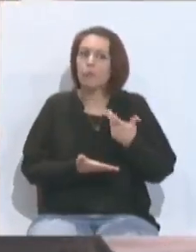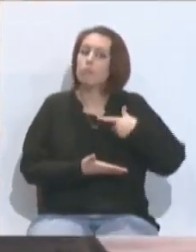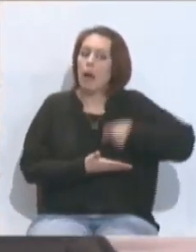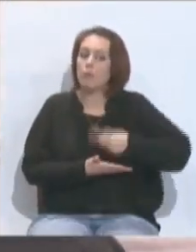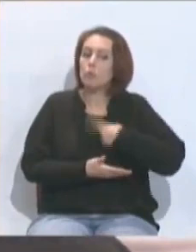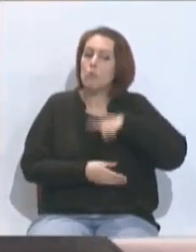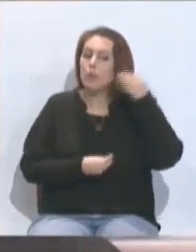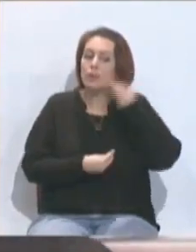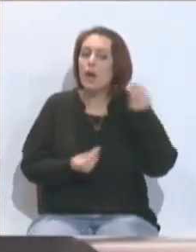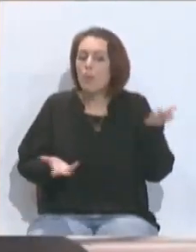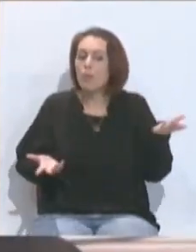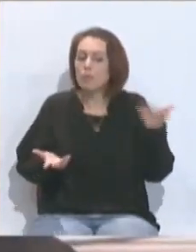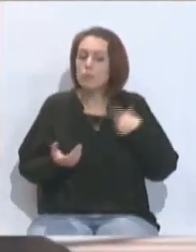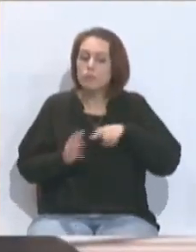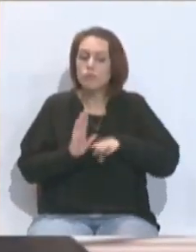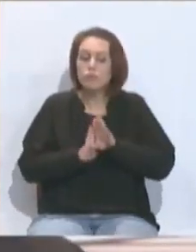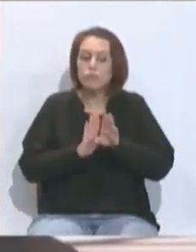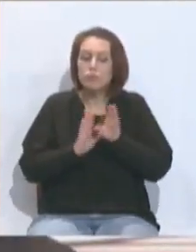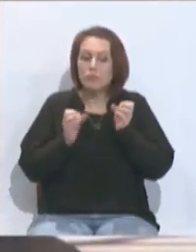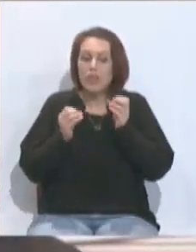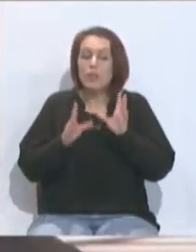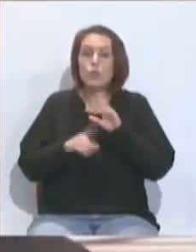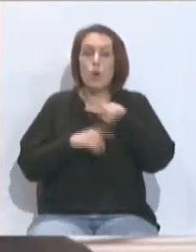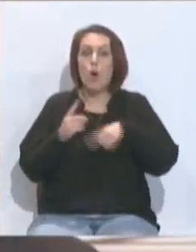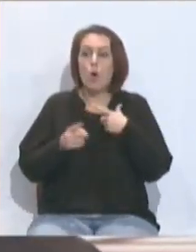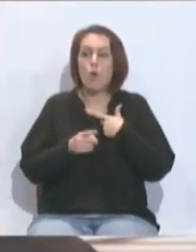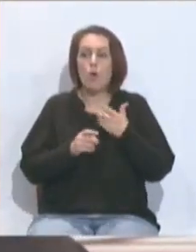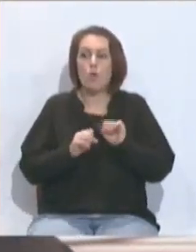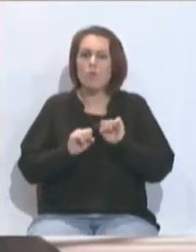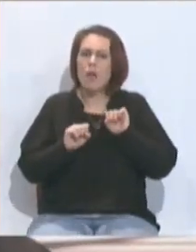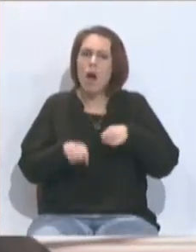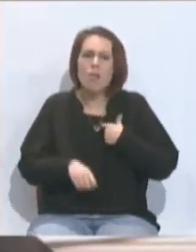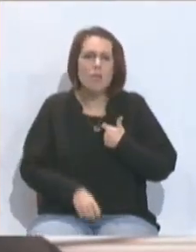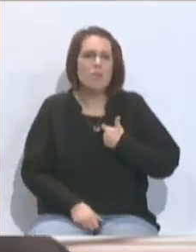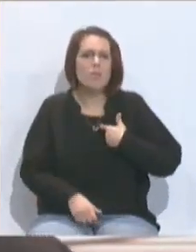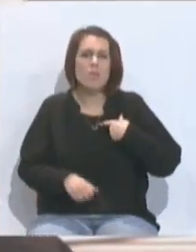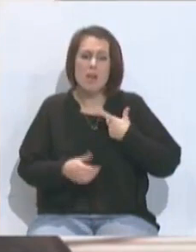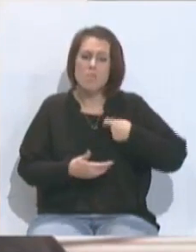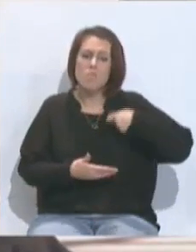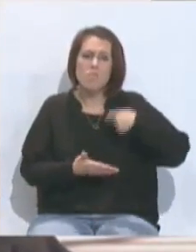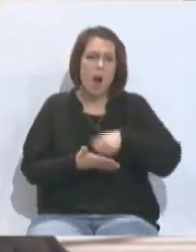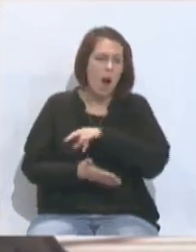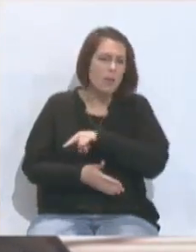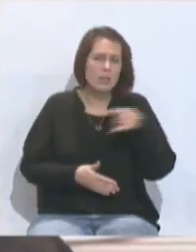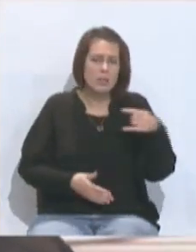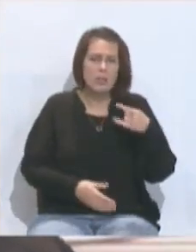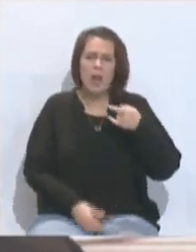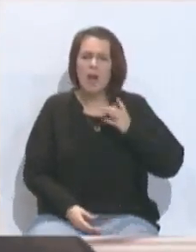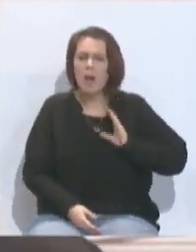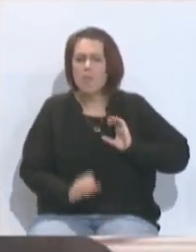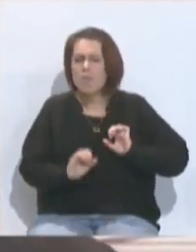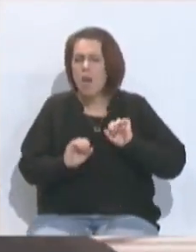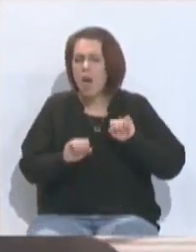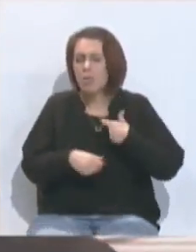pues nosotros pensábamos que nosotros vamos a seguir bien. Después tardamos mucho en cobrar la paga, tardamos mucho en cobrar en